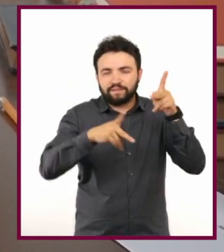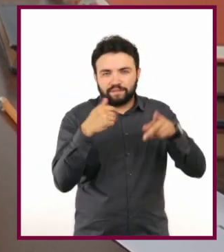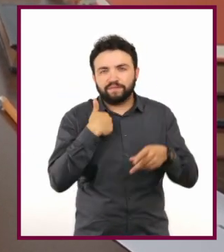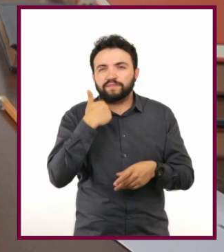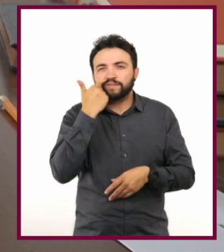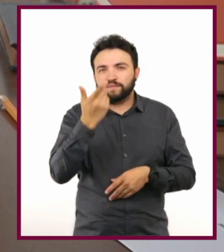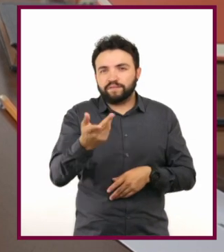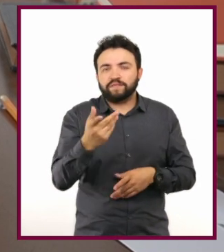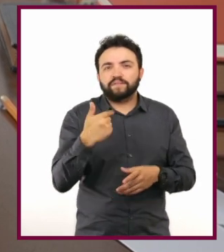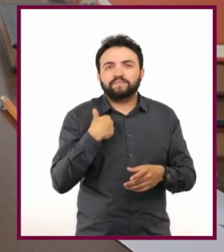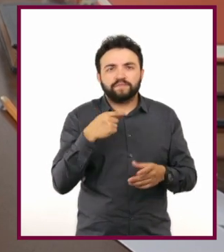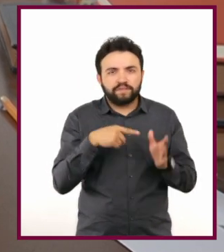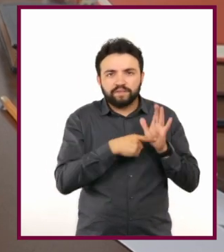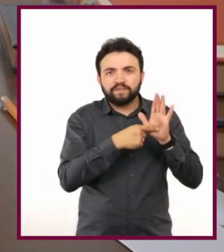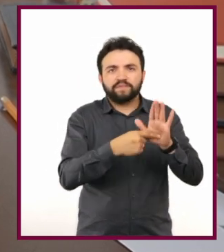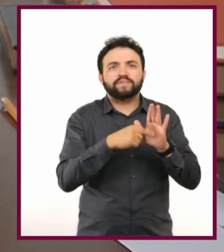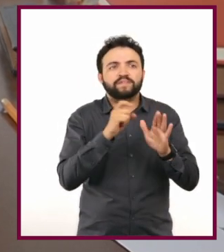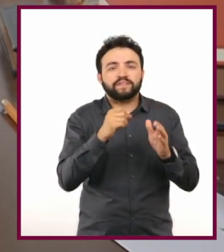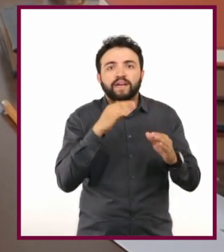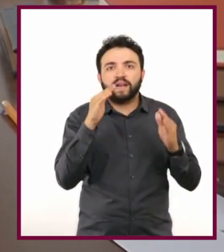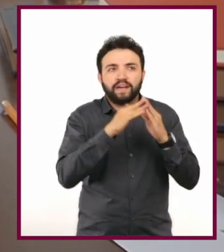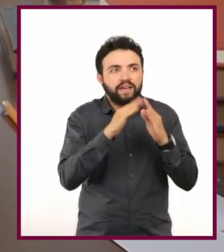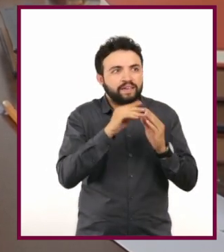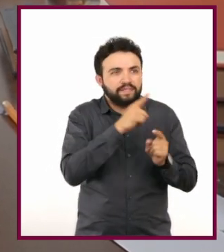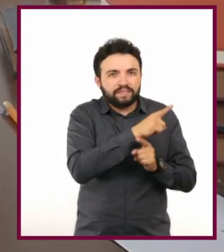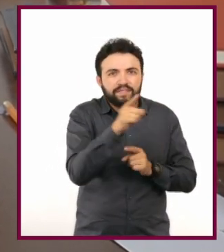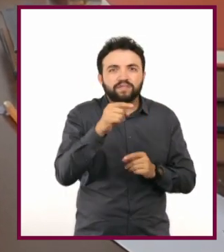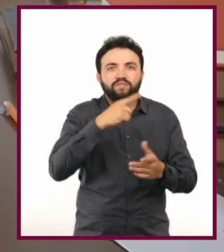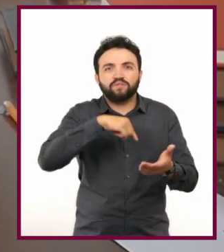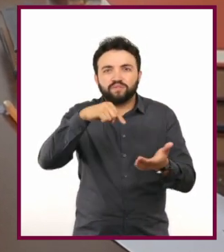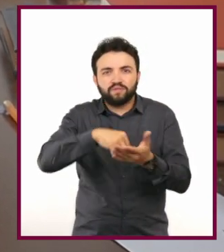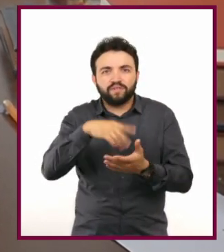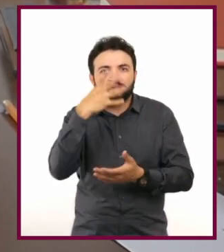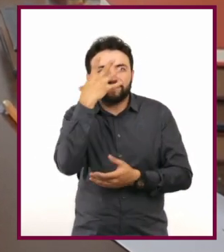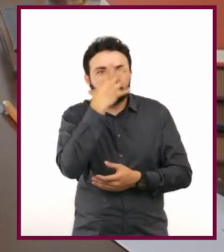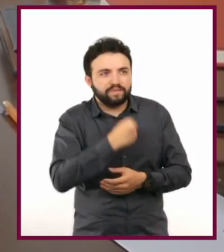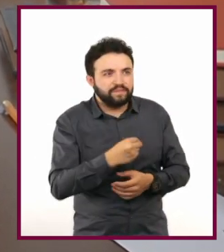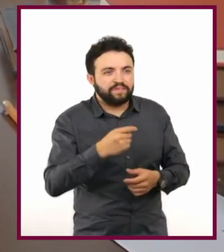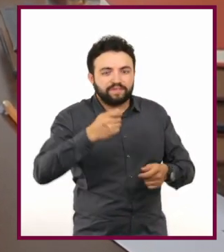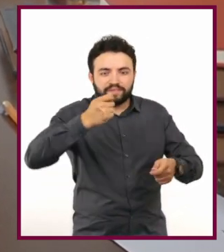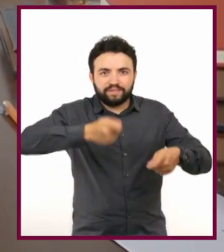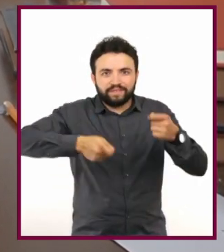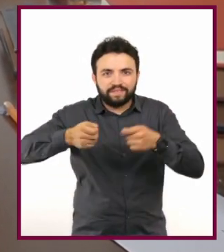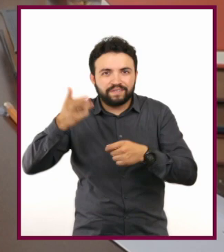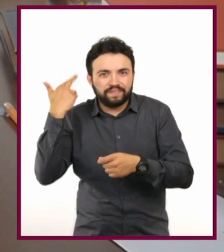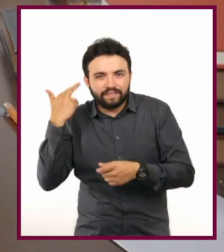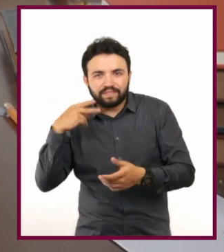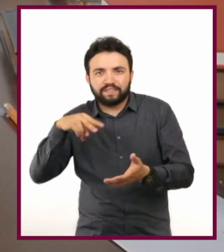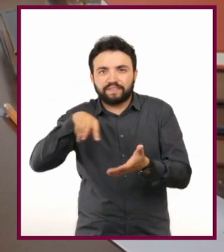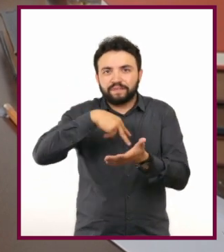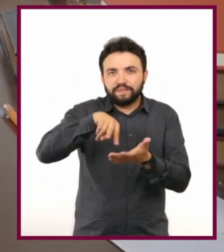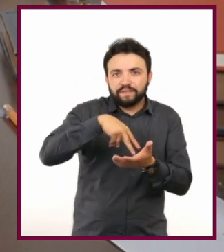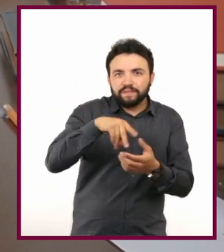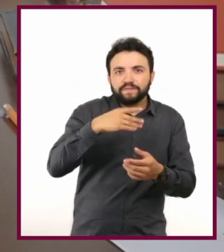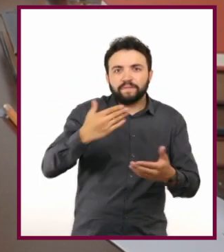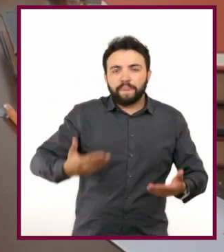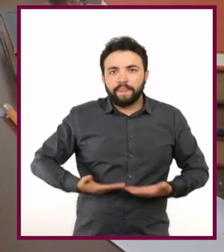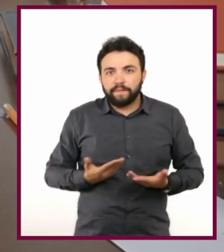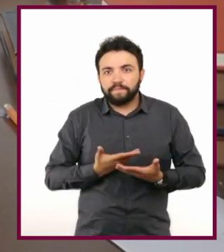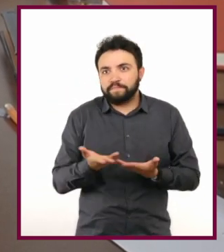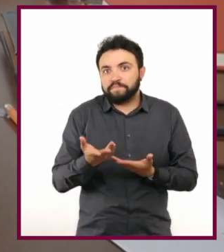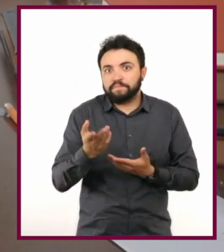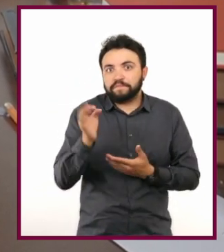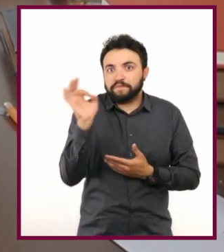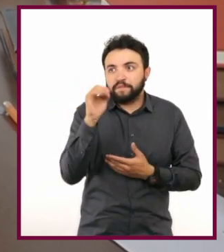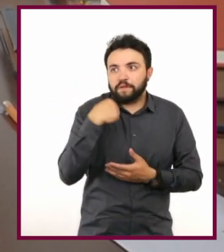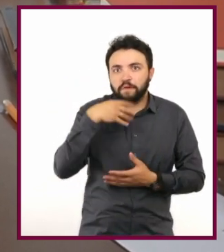Me gustaría que me enseñaras la casa donde vivías de chiquita, ir contigo a los portales, a oír las marimbas, ver a las parejas bailar danzón y